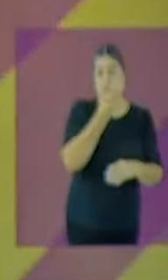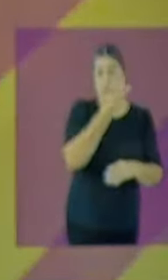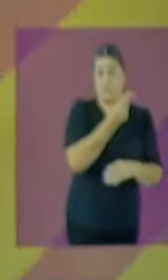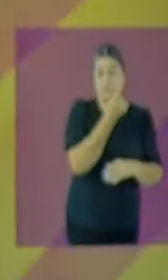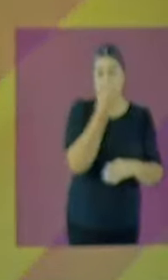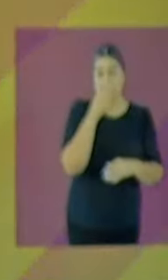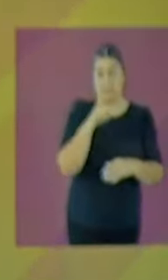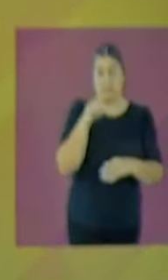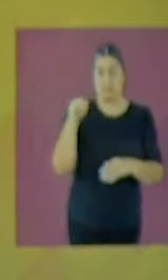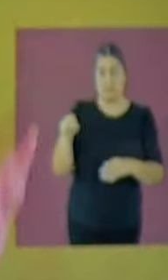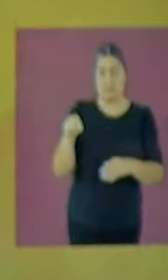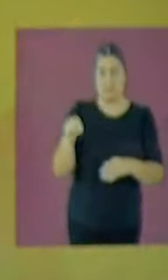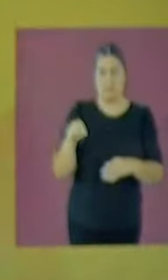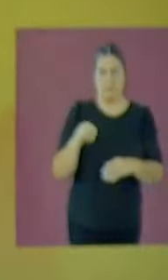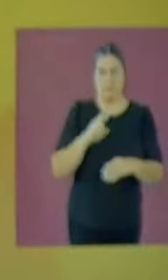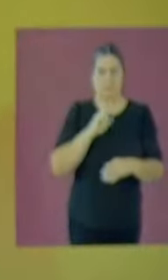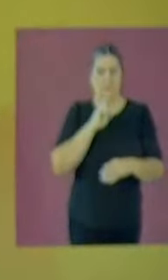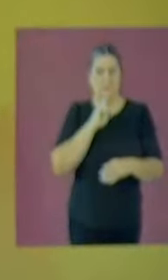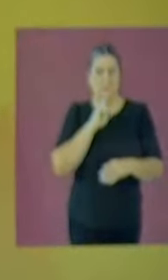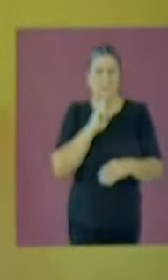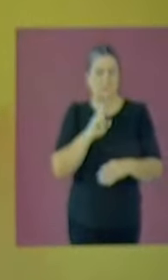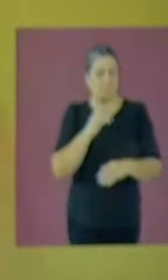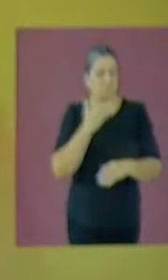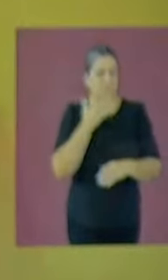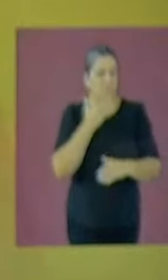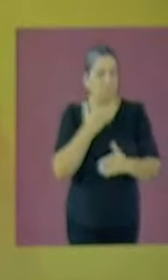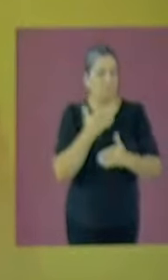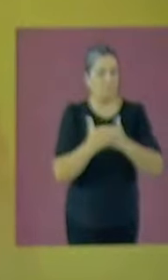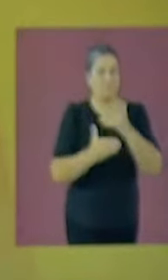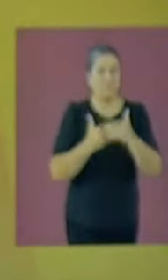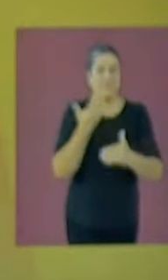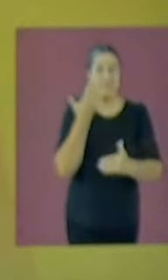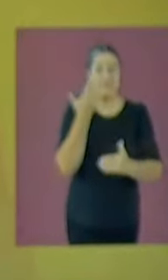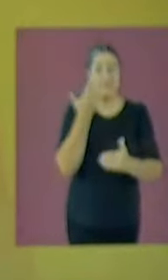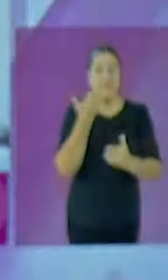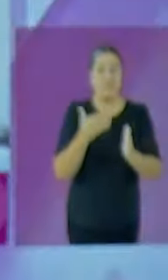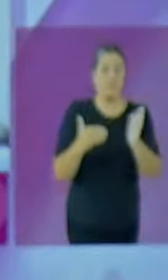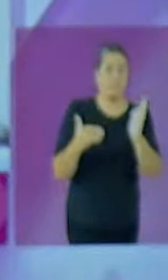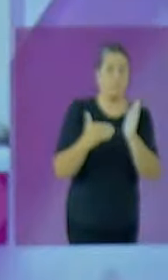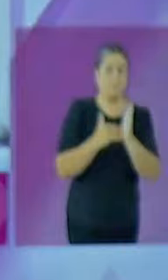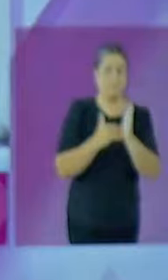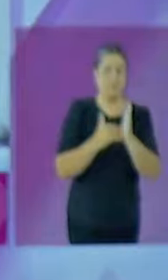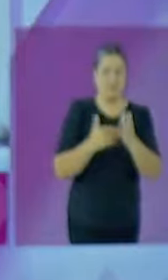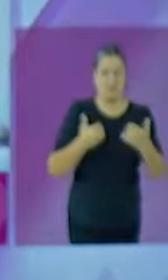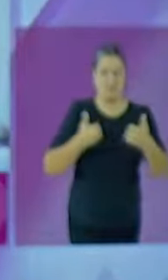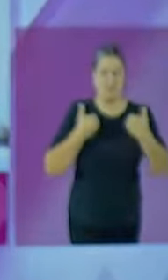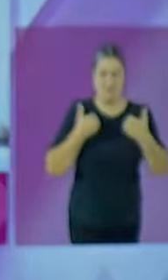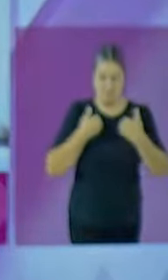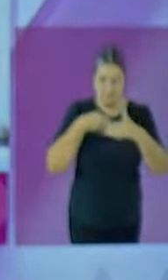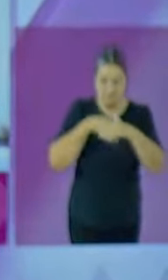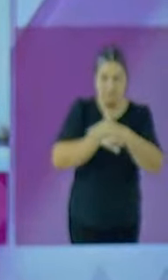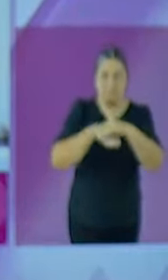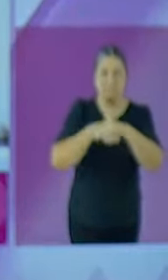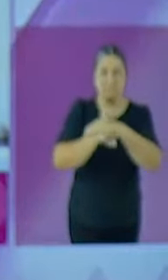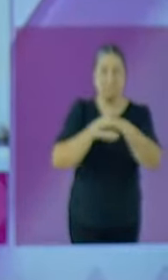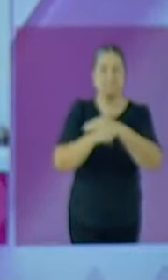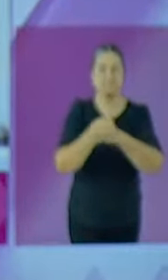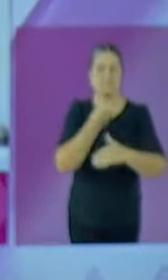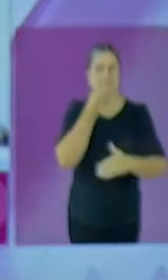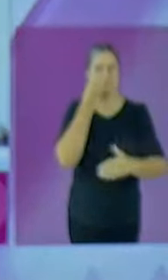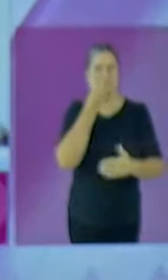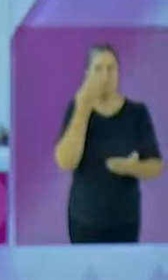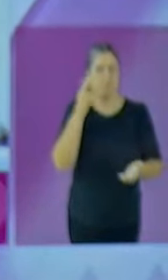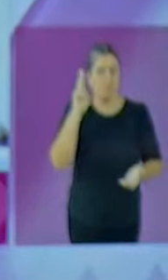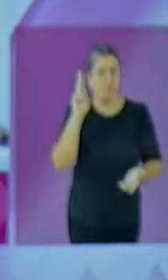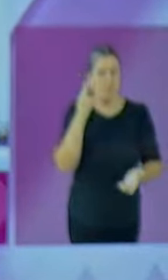son temporales y luego salen sus asesores diciendo que las pensiones no deben ser para todos. Mira, Luis, yo fui militante del PAN.